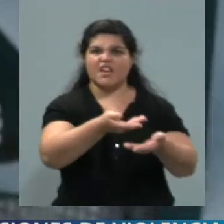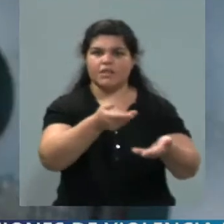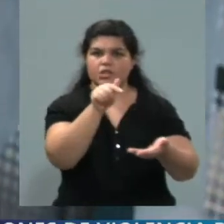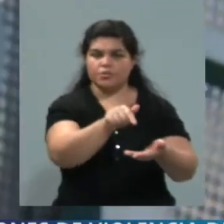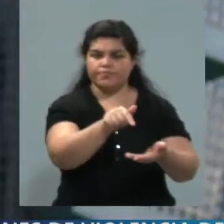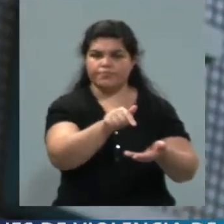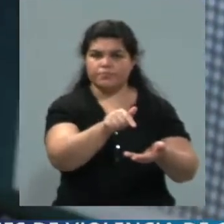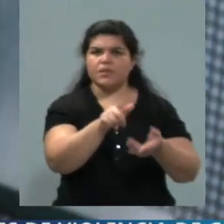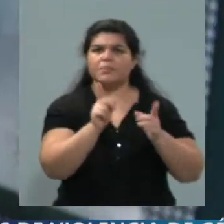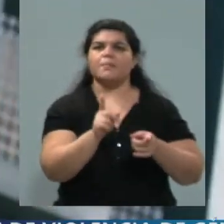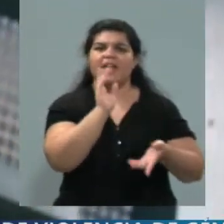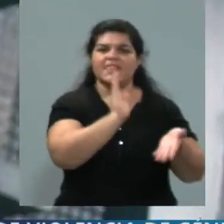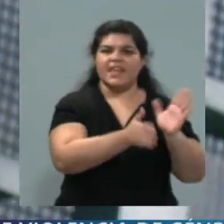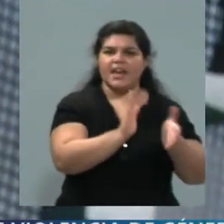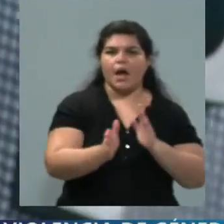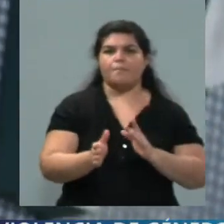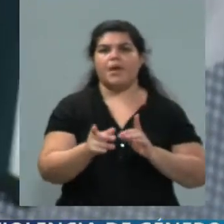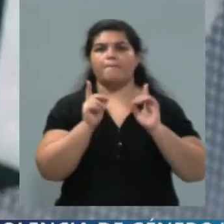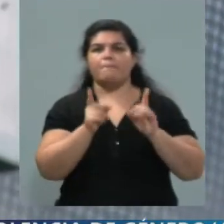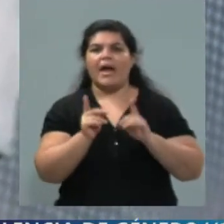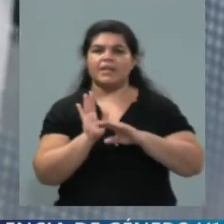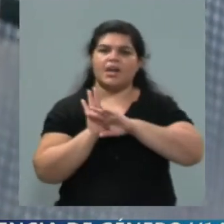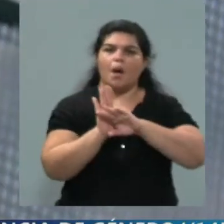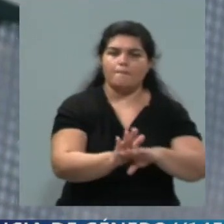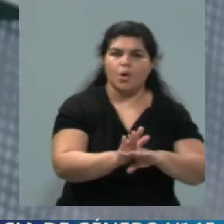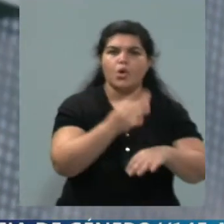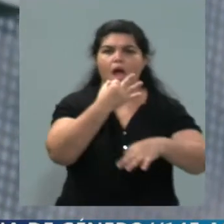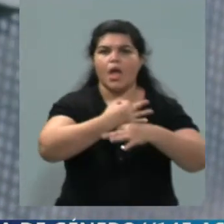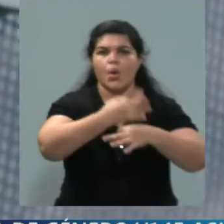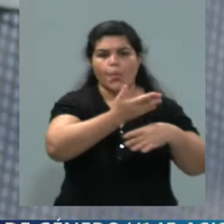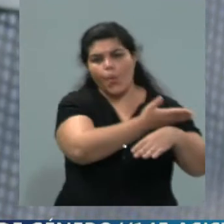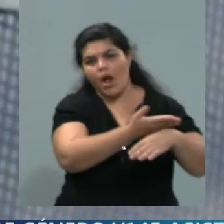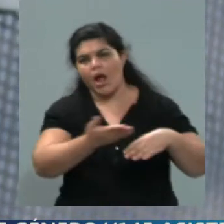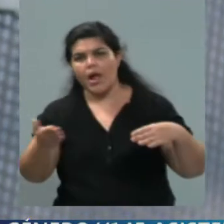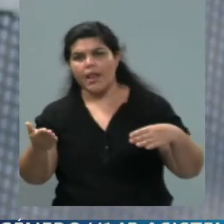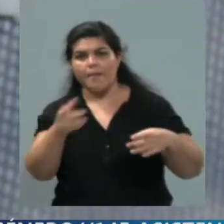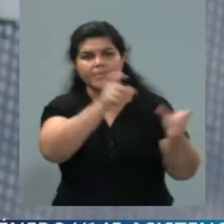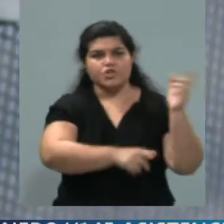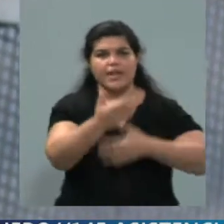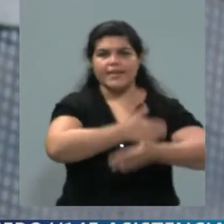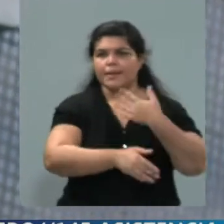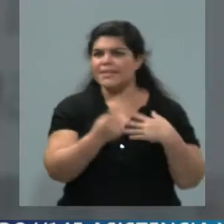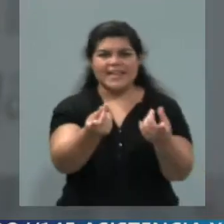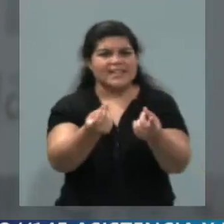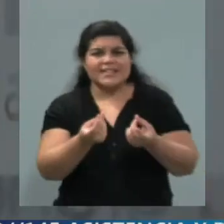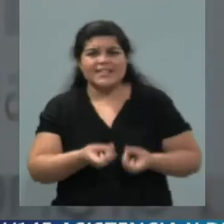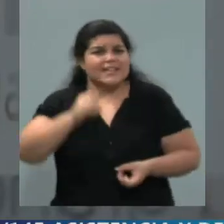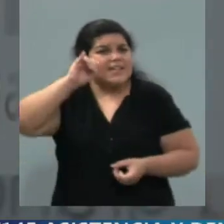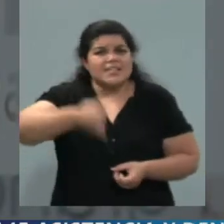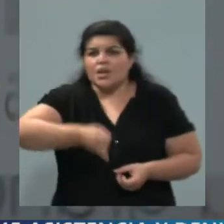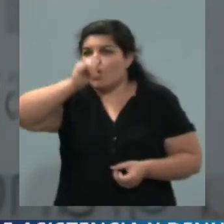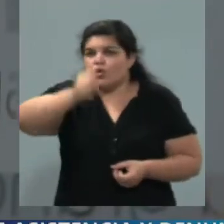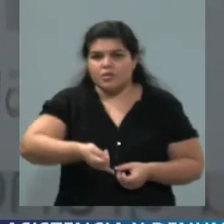el acompañamiento escolar con maestra de apoyo, es el pan nuestro de cada día. tal cual, O sea, no es algo que surge